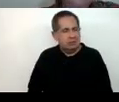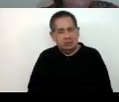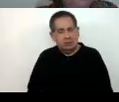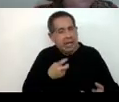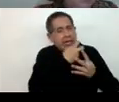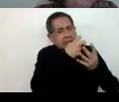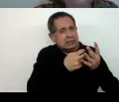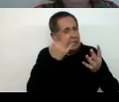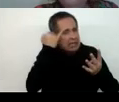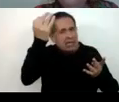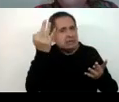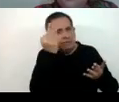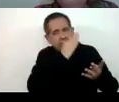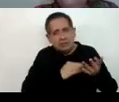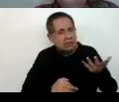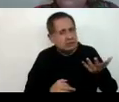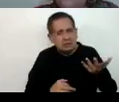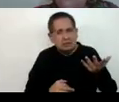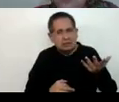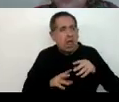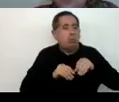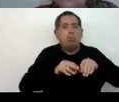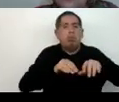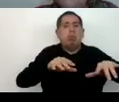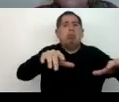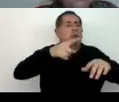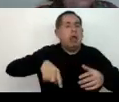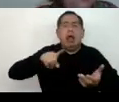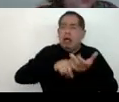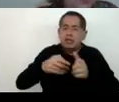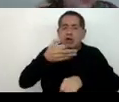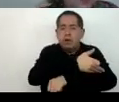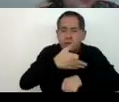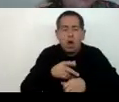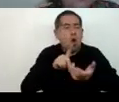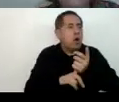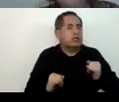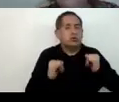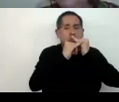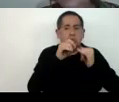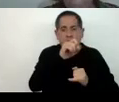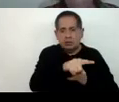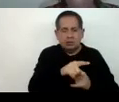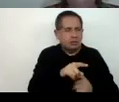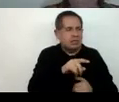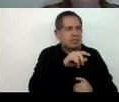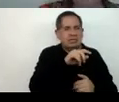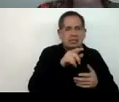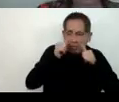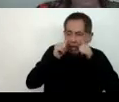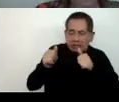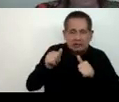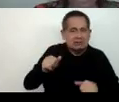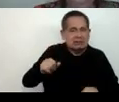falacias pues se reproducen al interior de las familias, en las instituciones de asistencia, por ejemplo,